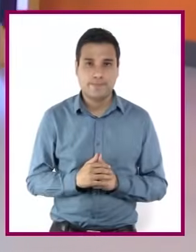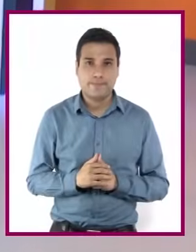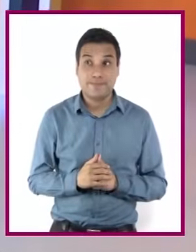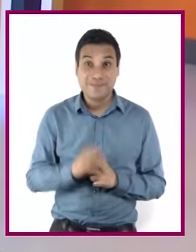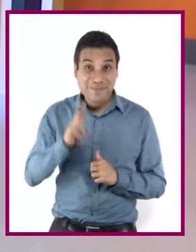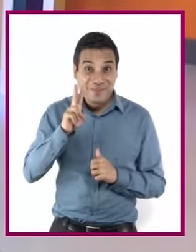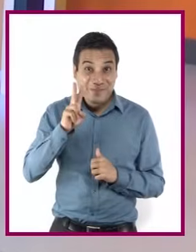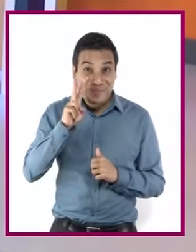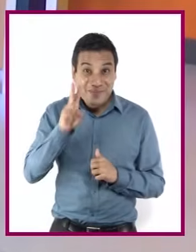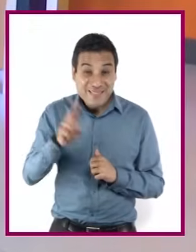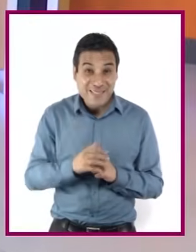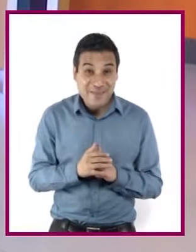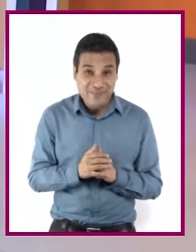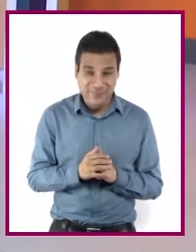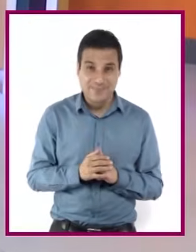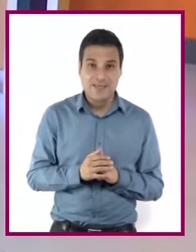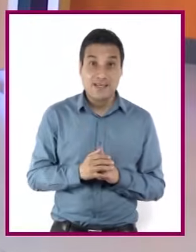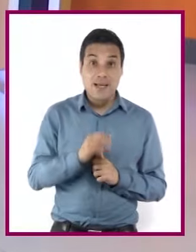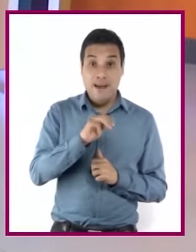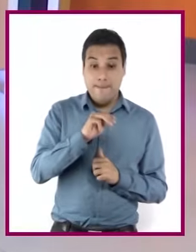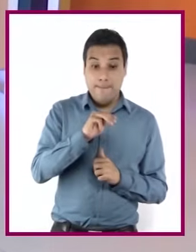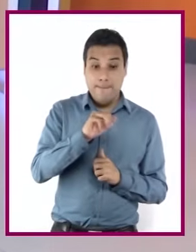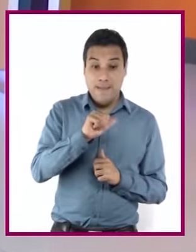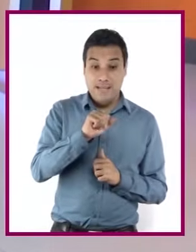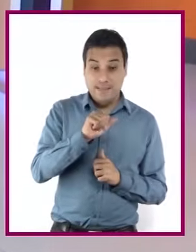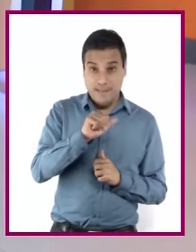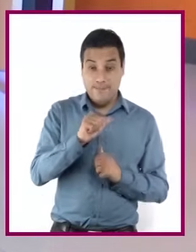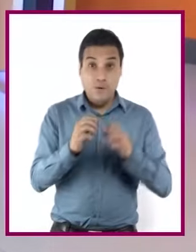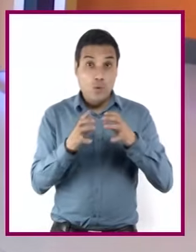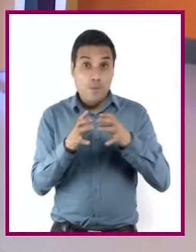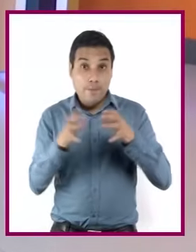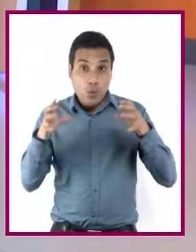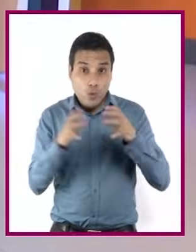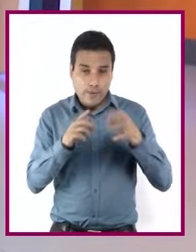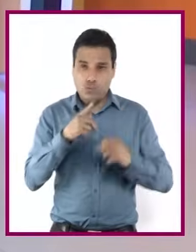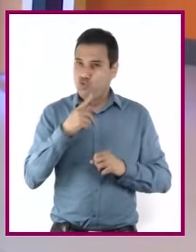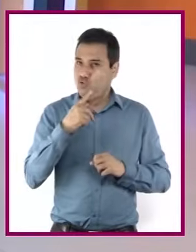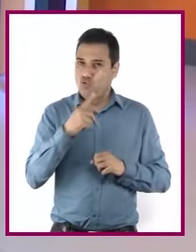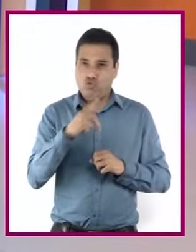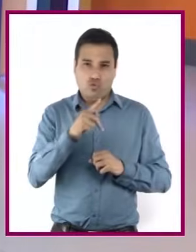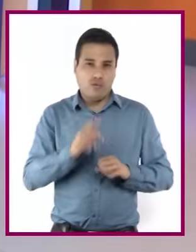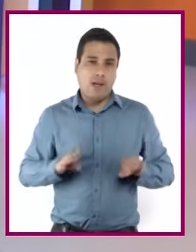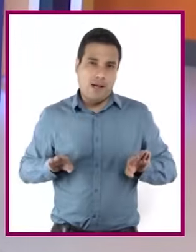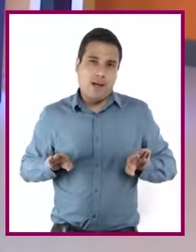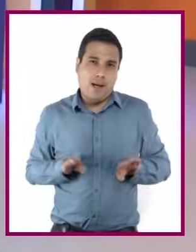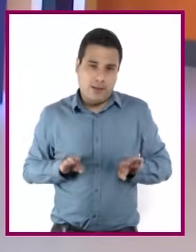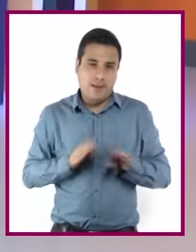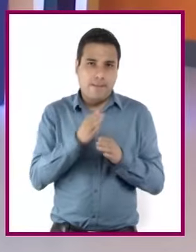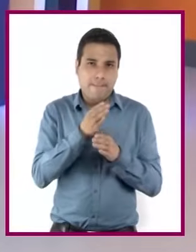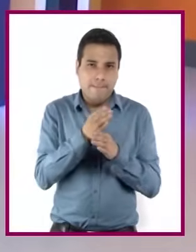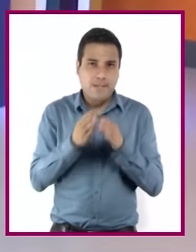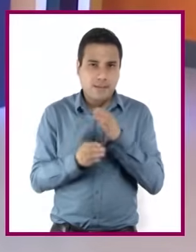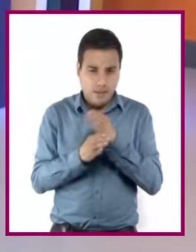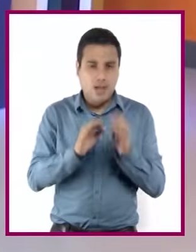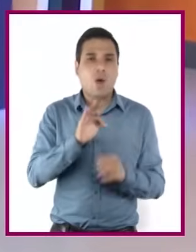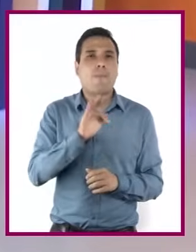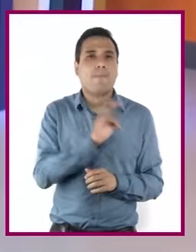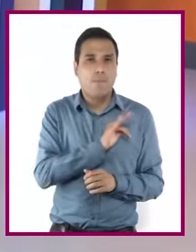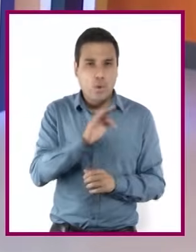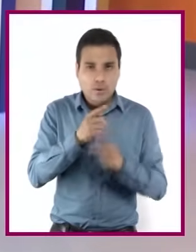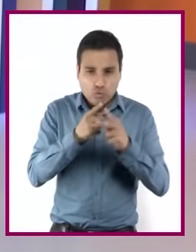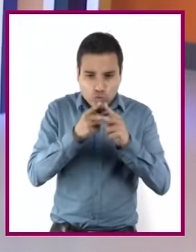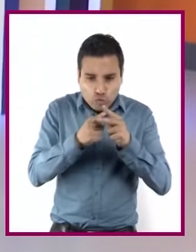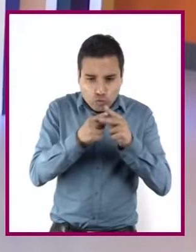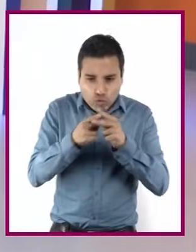Como vimos, la masa y el volumen son propiedades de la materia que se pueden medir. ¿Se relacionan estas propiedades con